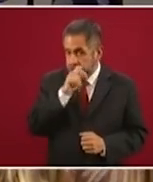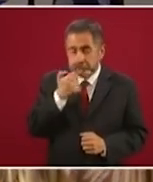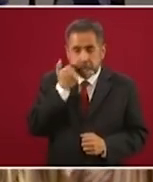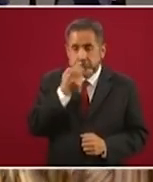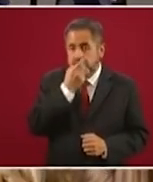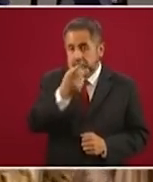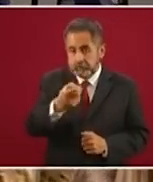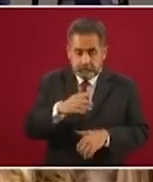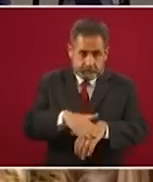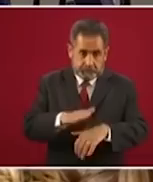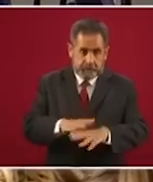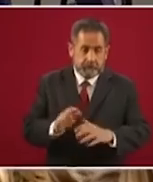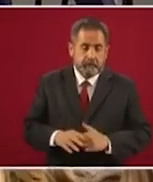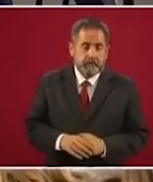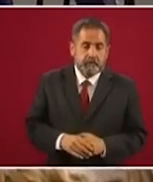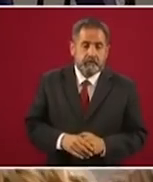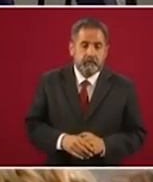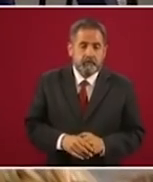algo.